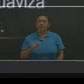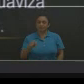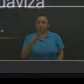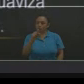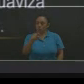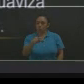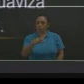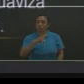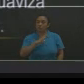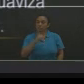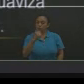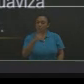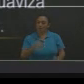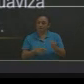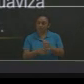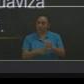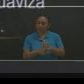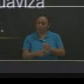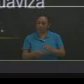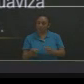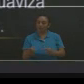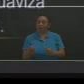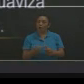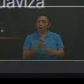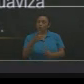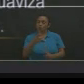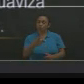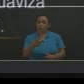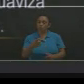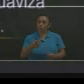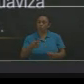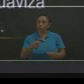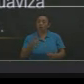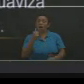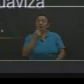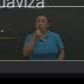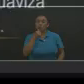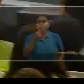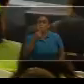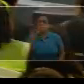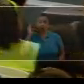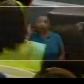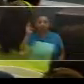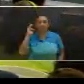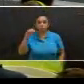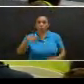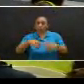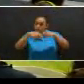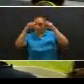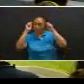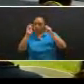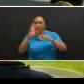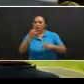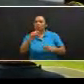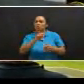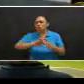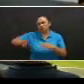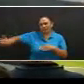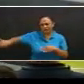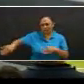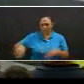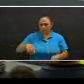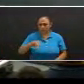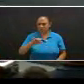llegas a tener un día problema con tu diácono, con la ayuda o con el pastor que te cubre, no abandones tu